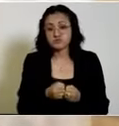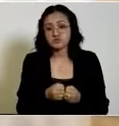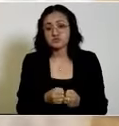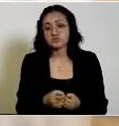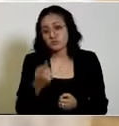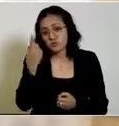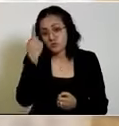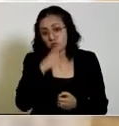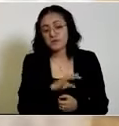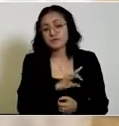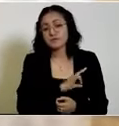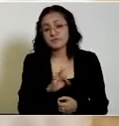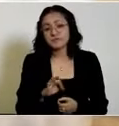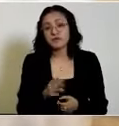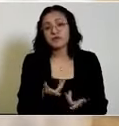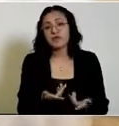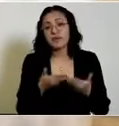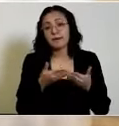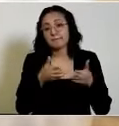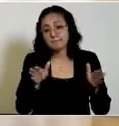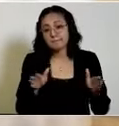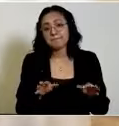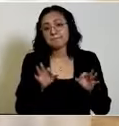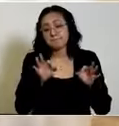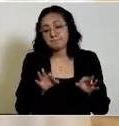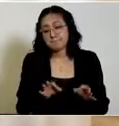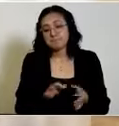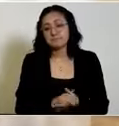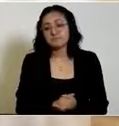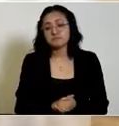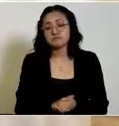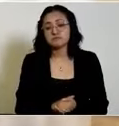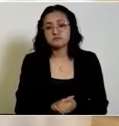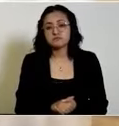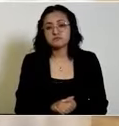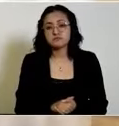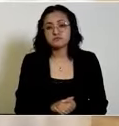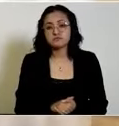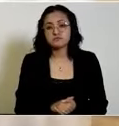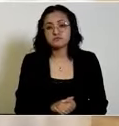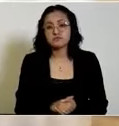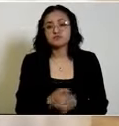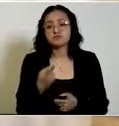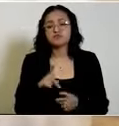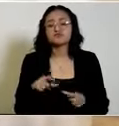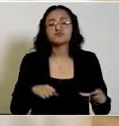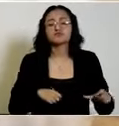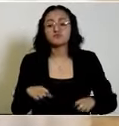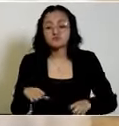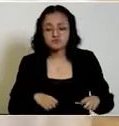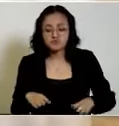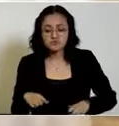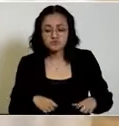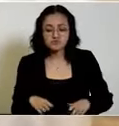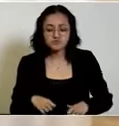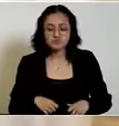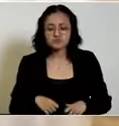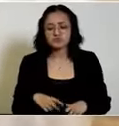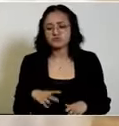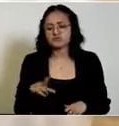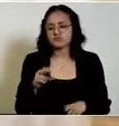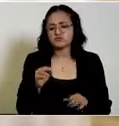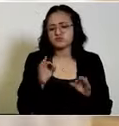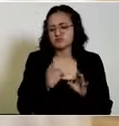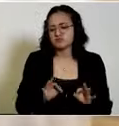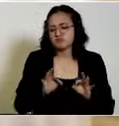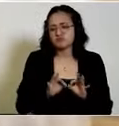para que permita una apertura apertura cautelosa de actividades no esenciales